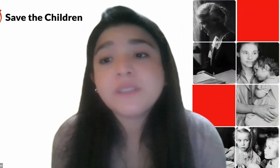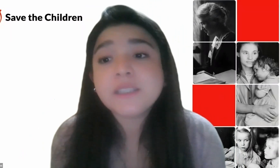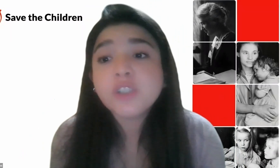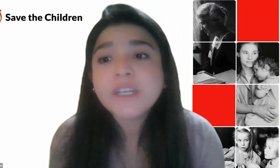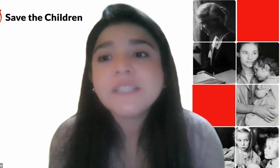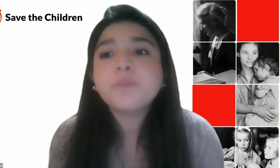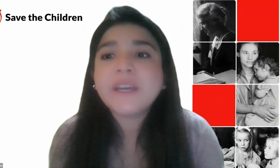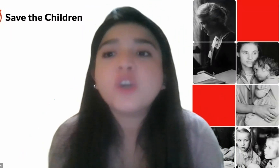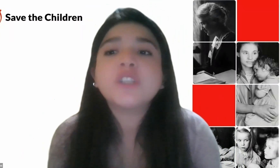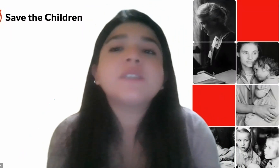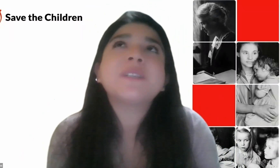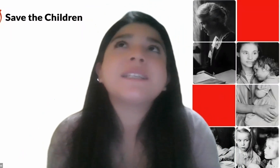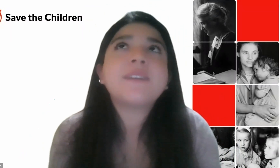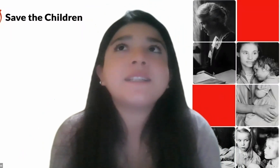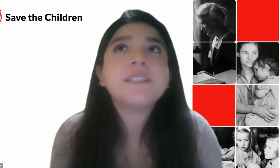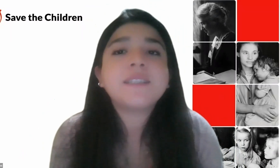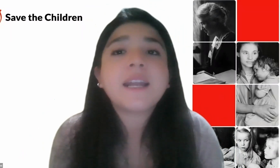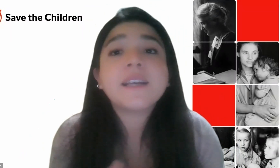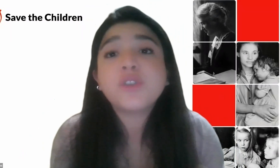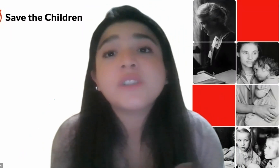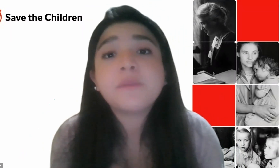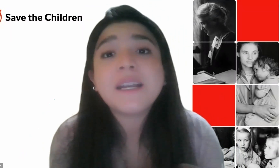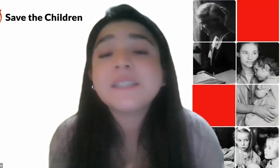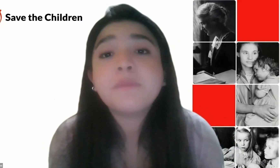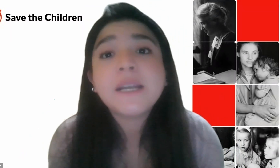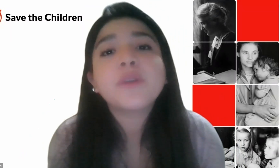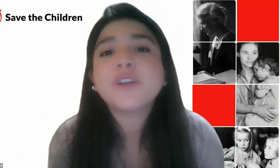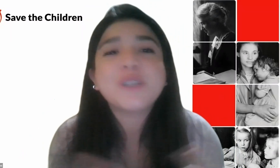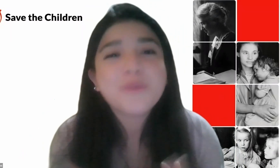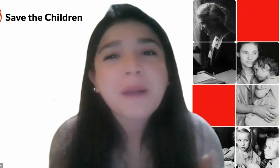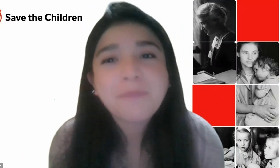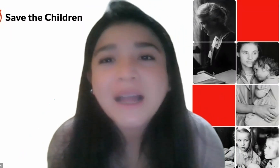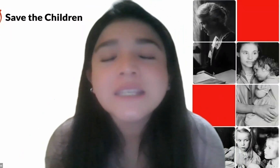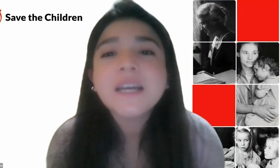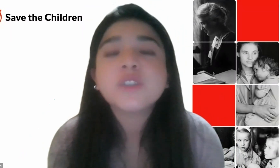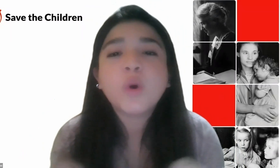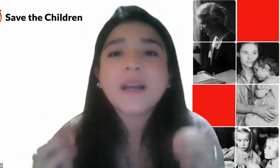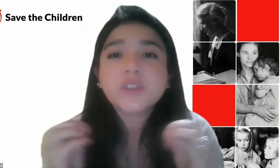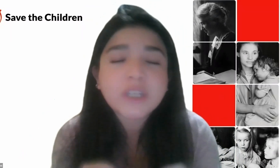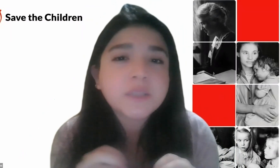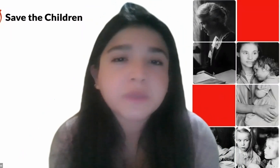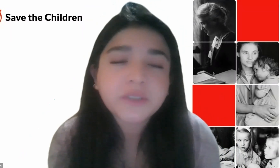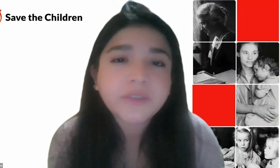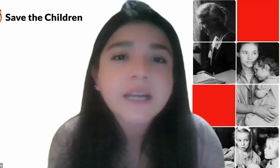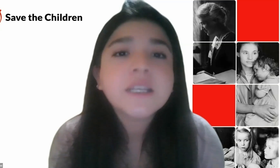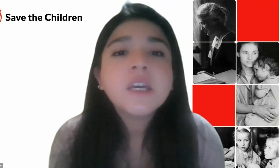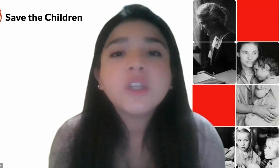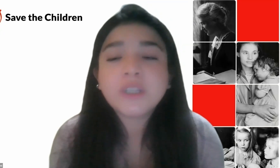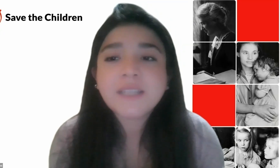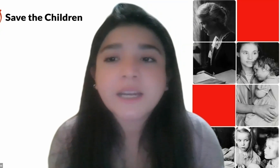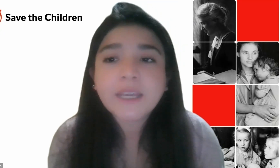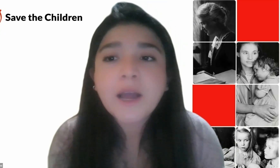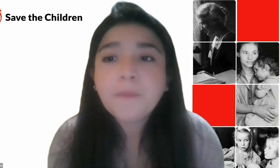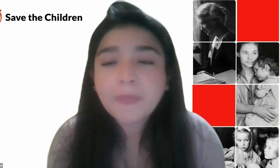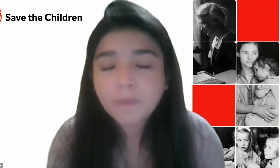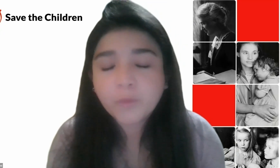las capacitaciones, pero no es que se va a necesitar la acción semana a semana, porque no tenemos campañas o acciones específicas donde